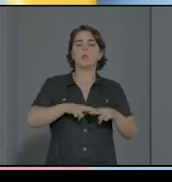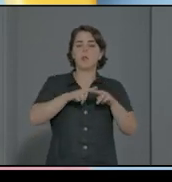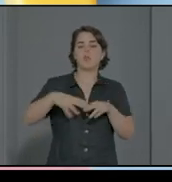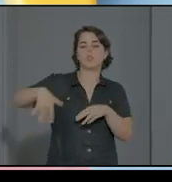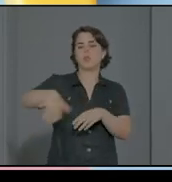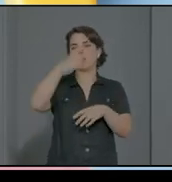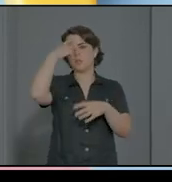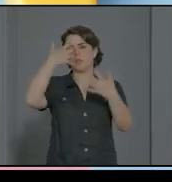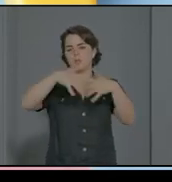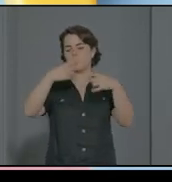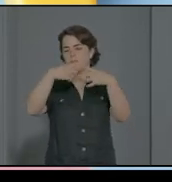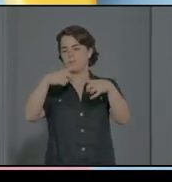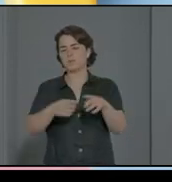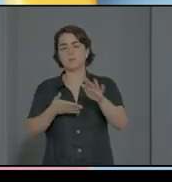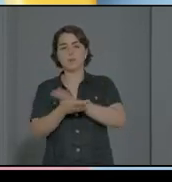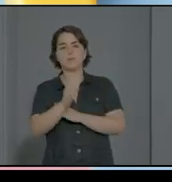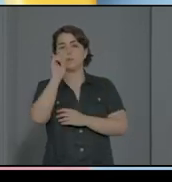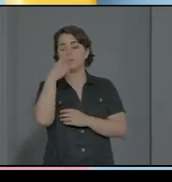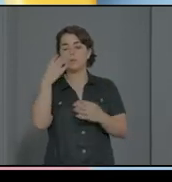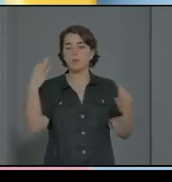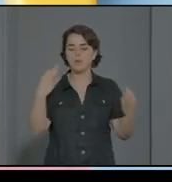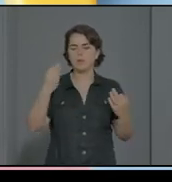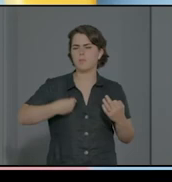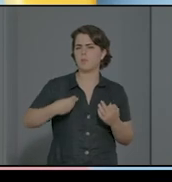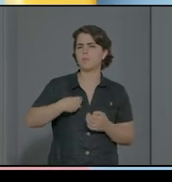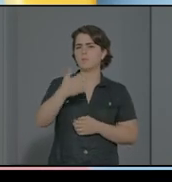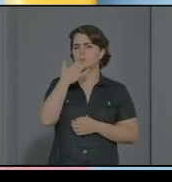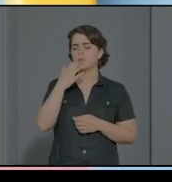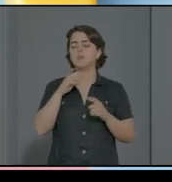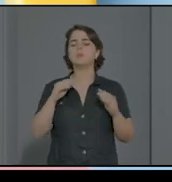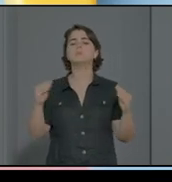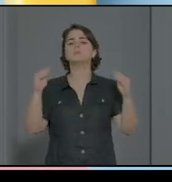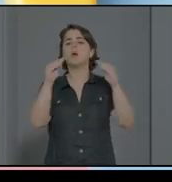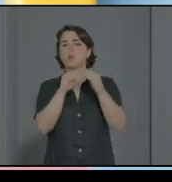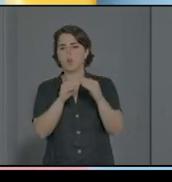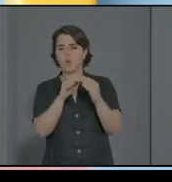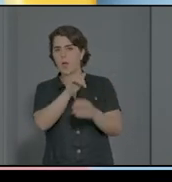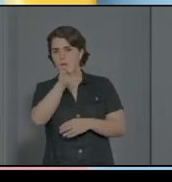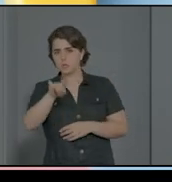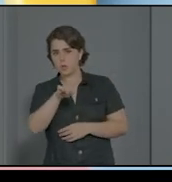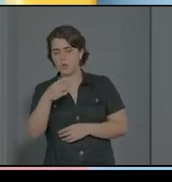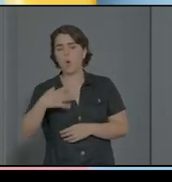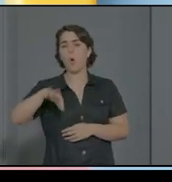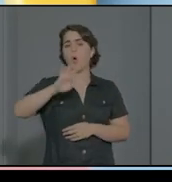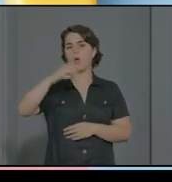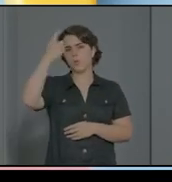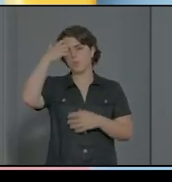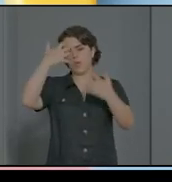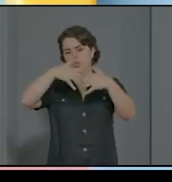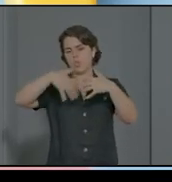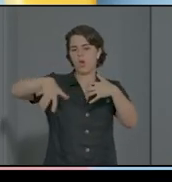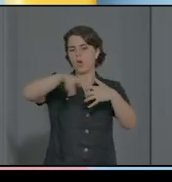podemos identificar también cuando hay una sincronía en qué área del cerebro acontece todo